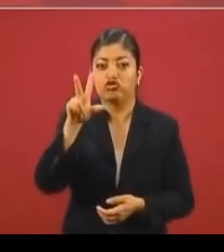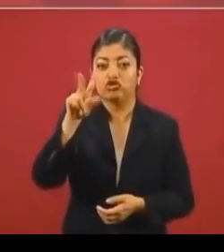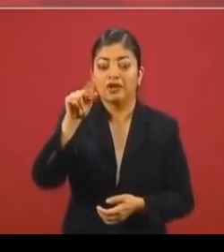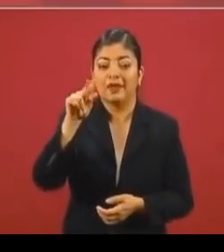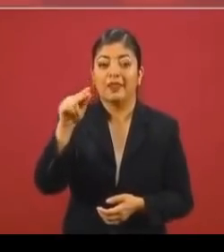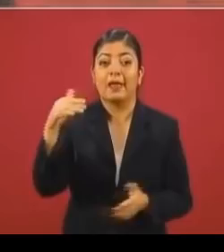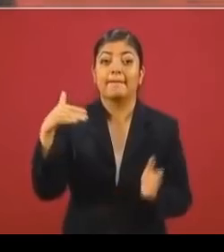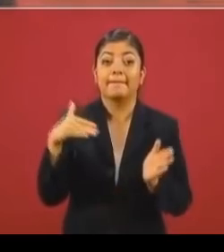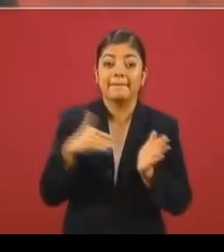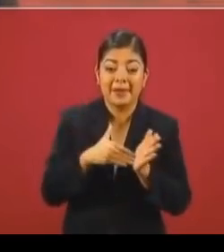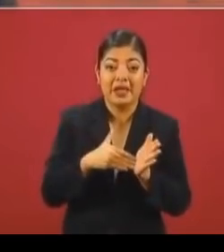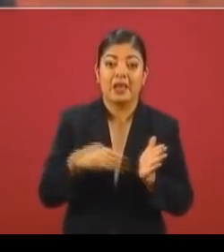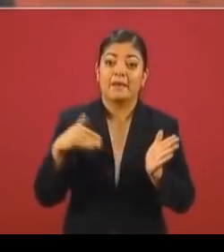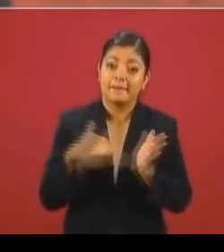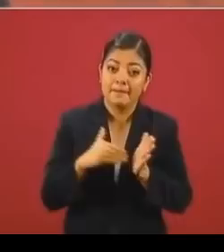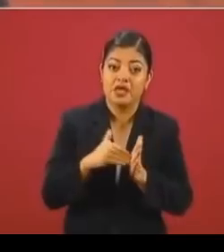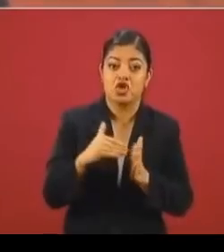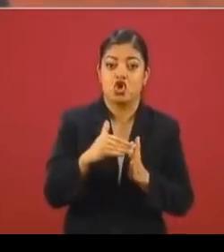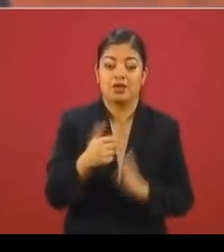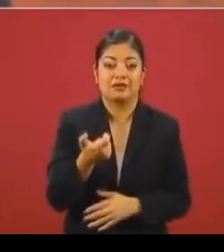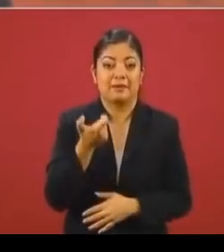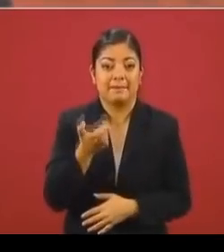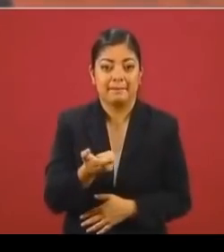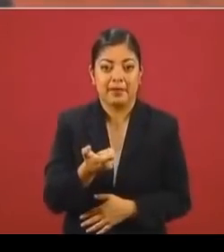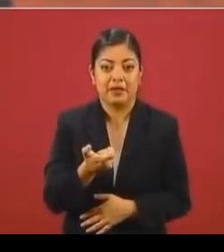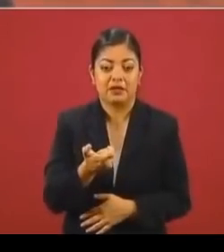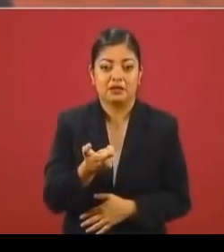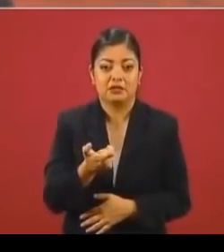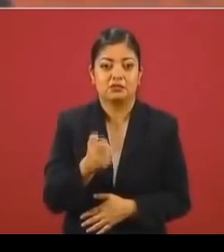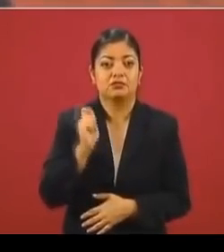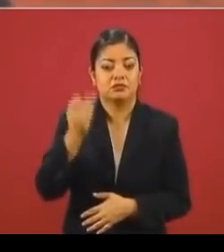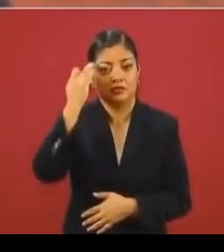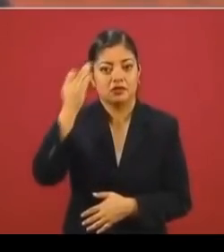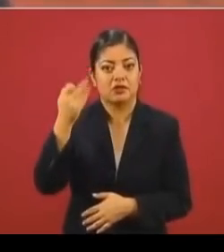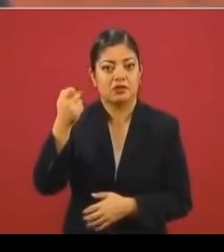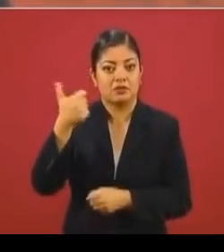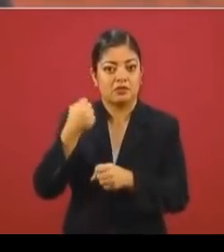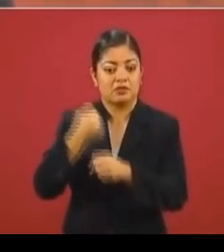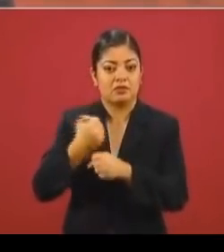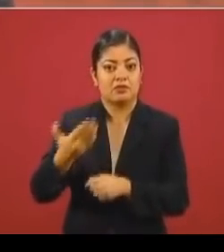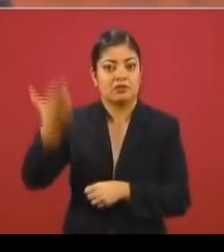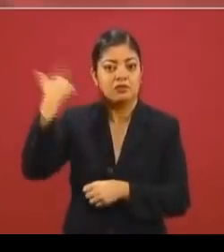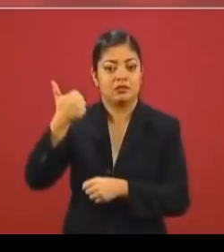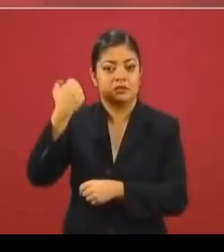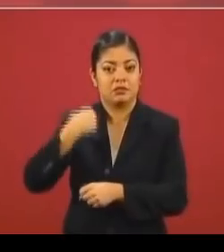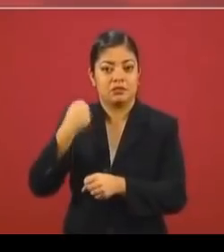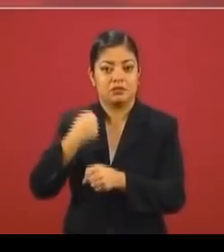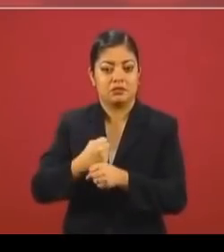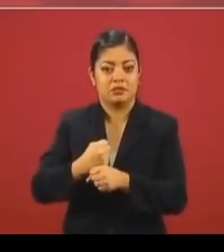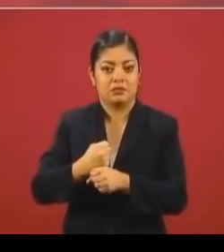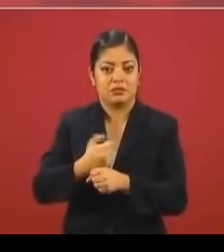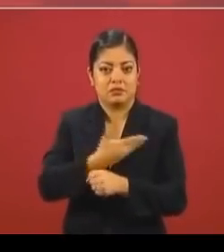280,000 millones de pesos en 2 sexenios, en los 2